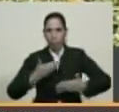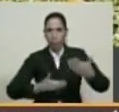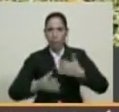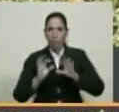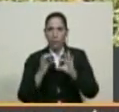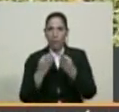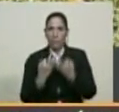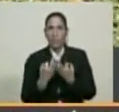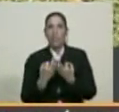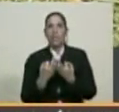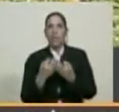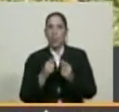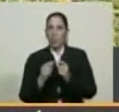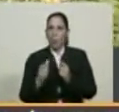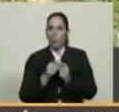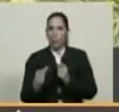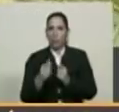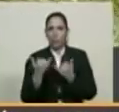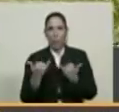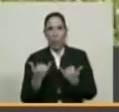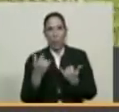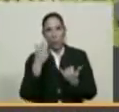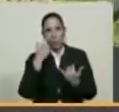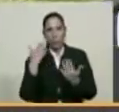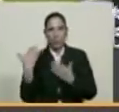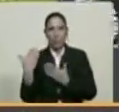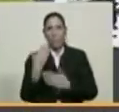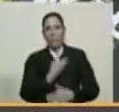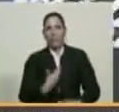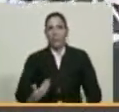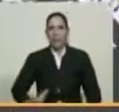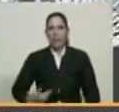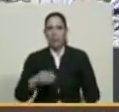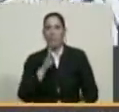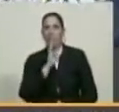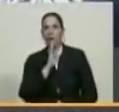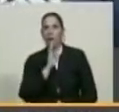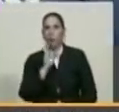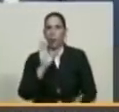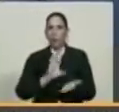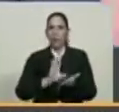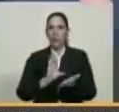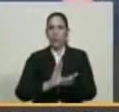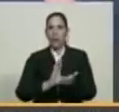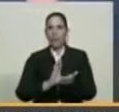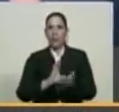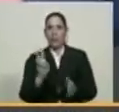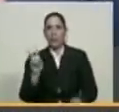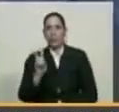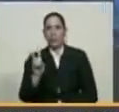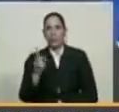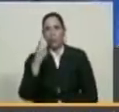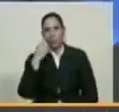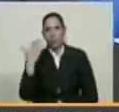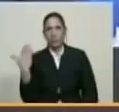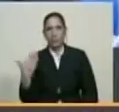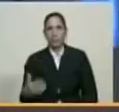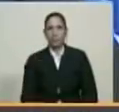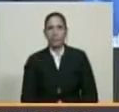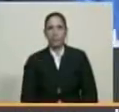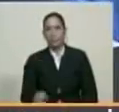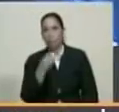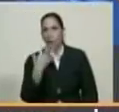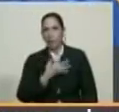de billetes con el Bolívar soberano, en la palabra del presidente del Banco Central de Venezuela, Calixto Ortega. Buenas